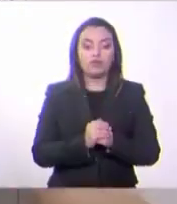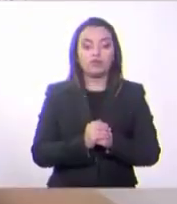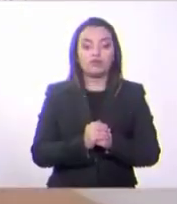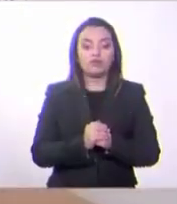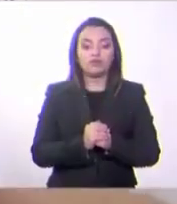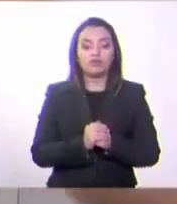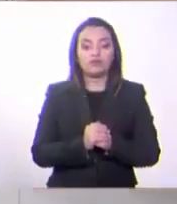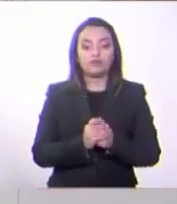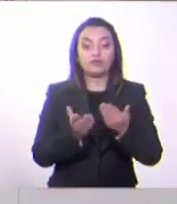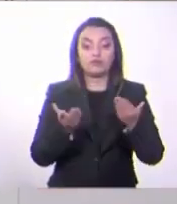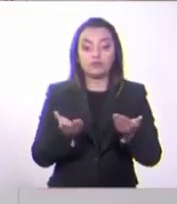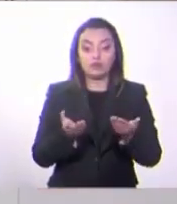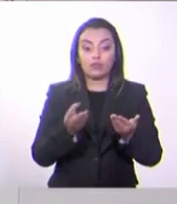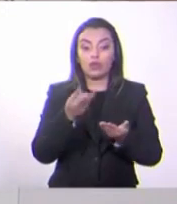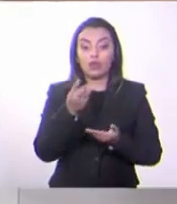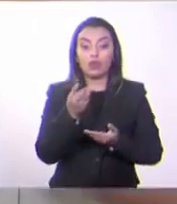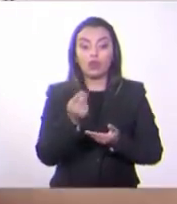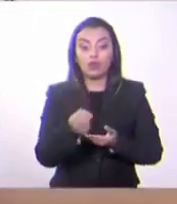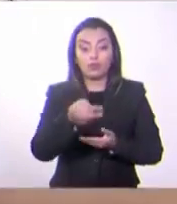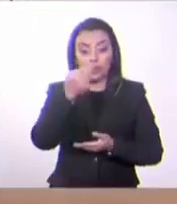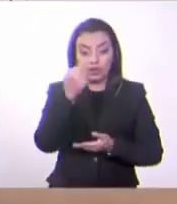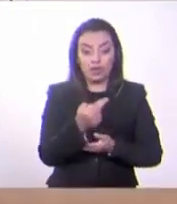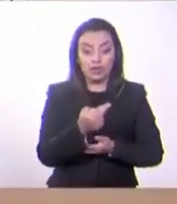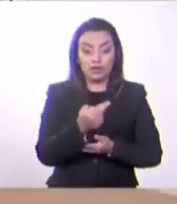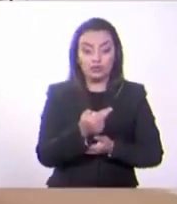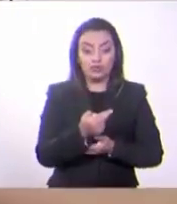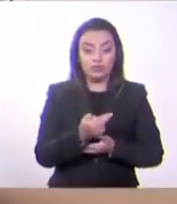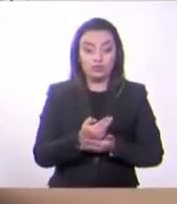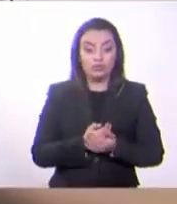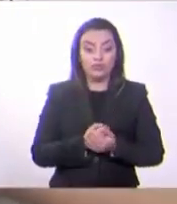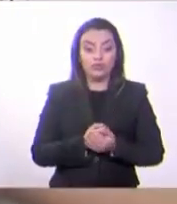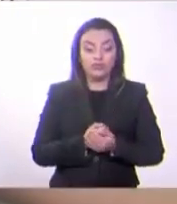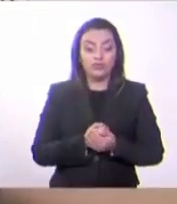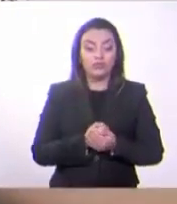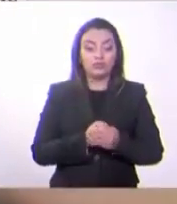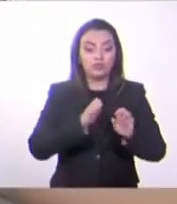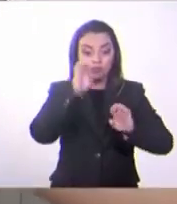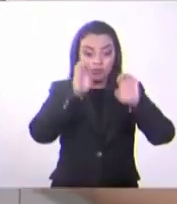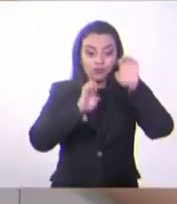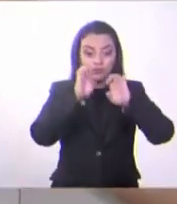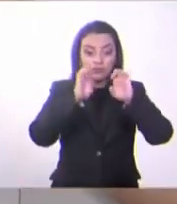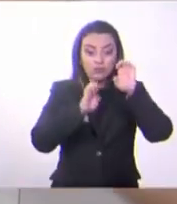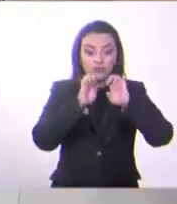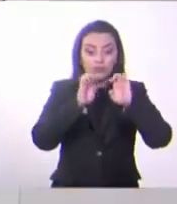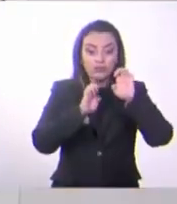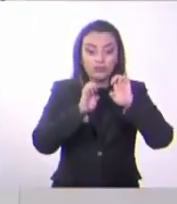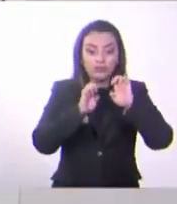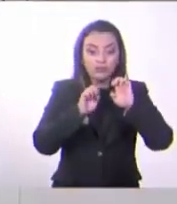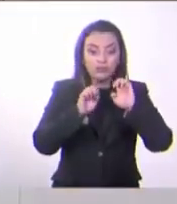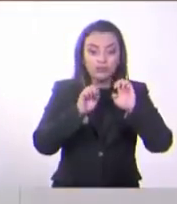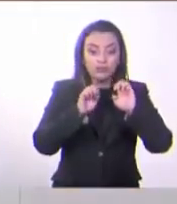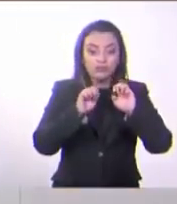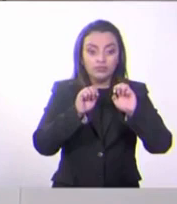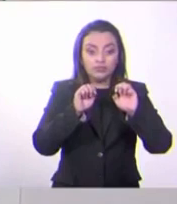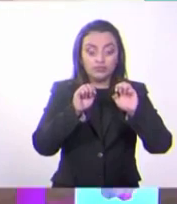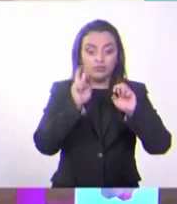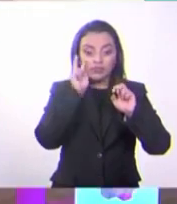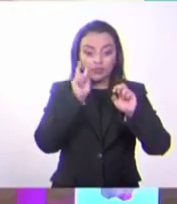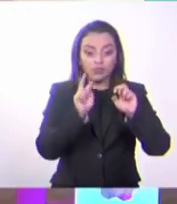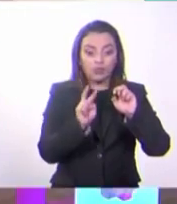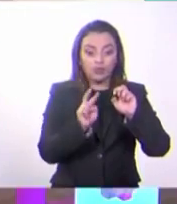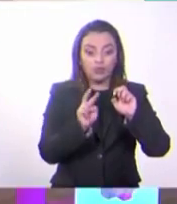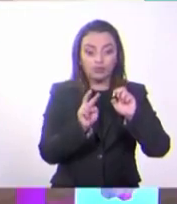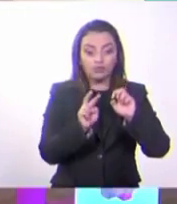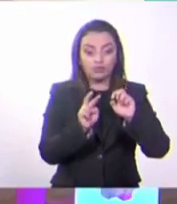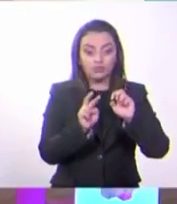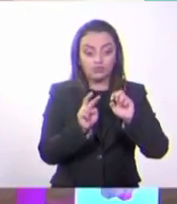Sí, en los números reales. los números reales, Ujú. de tal manera que al evaluarlo en Y me dé menos 1. Ah, para abajo, ¿verdad? Sí, para abajo. En Y